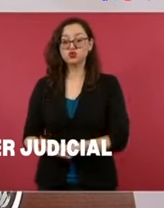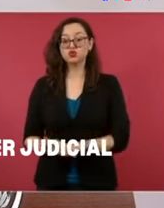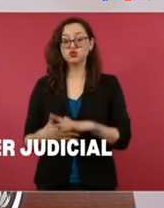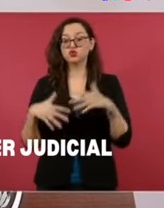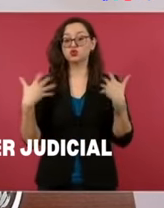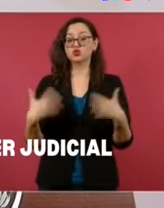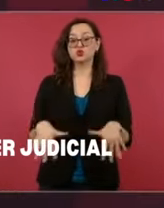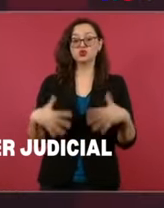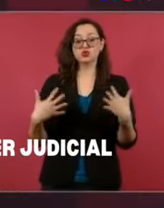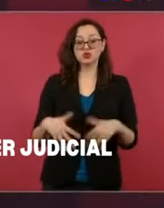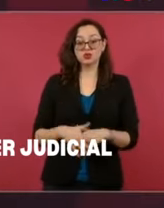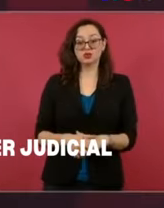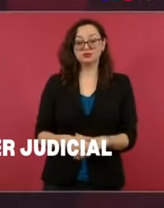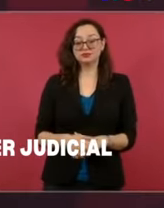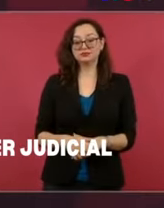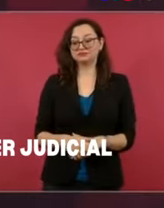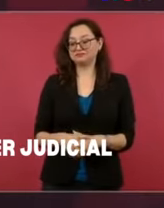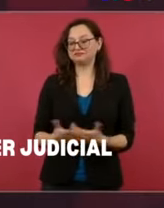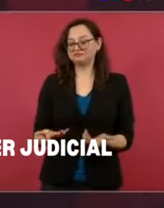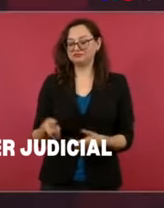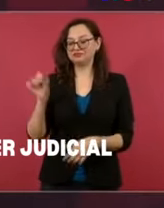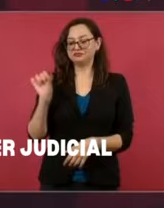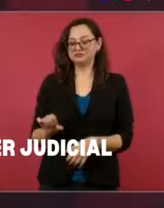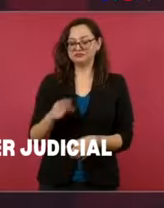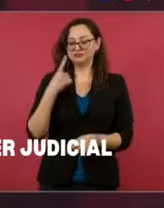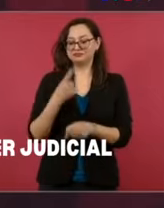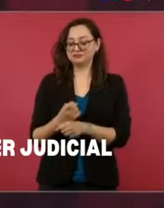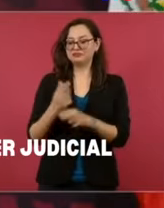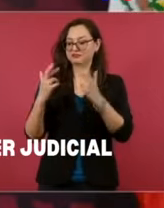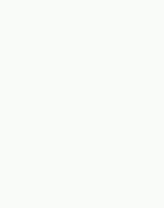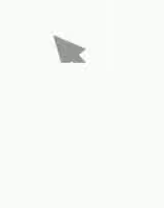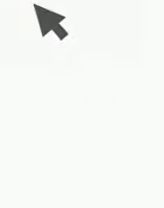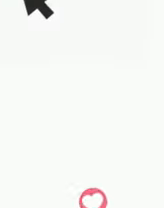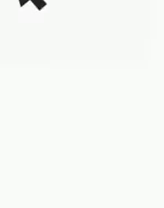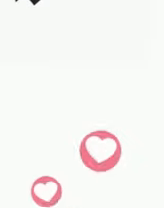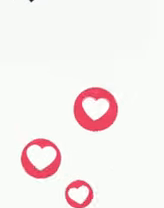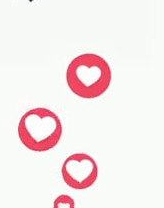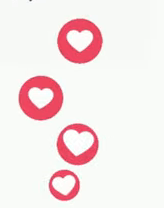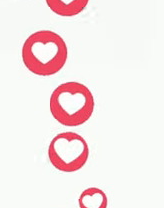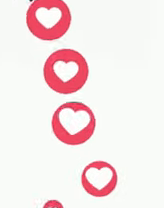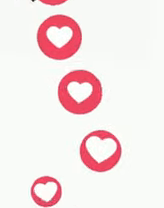pues es la primera reunión de muchas otras que seguramente tendré.